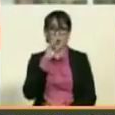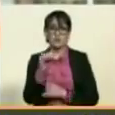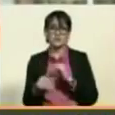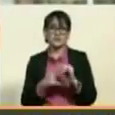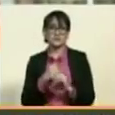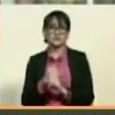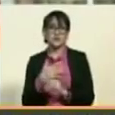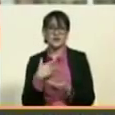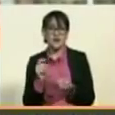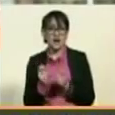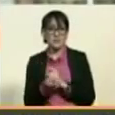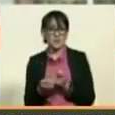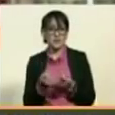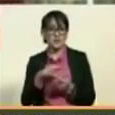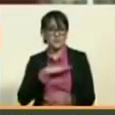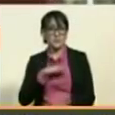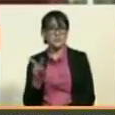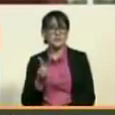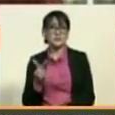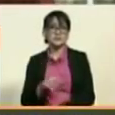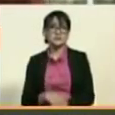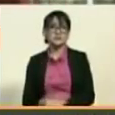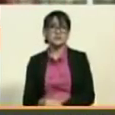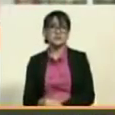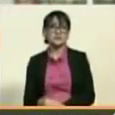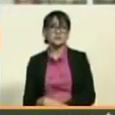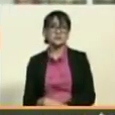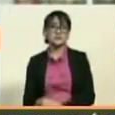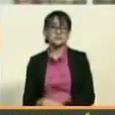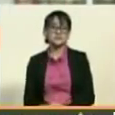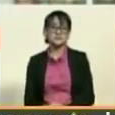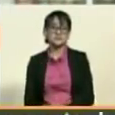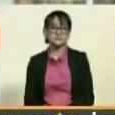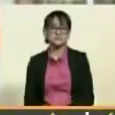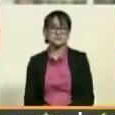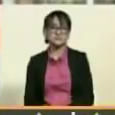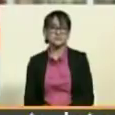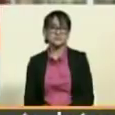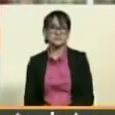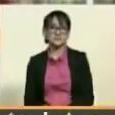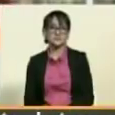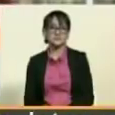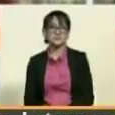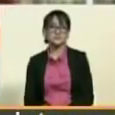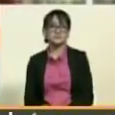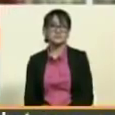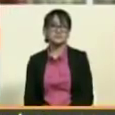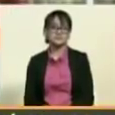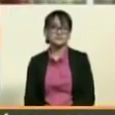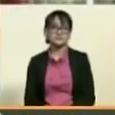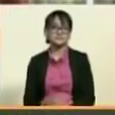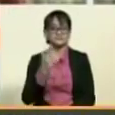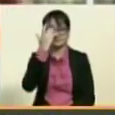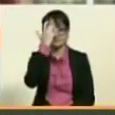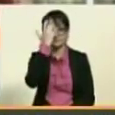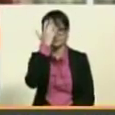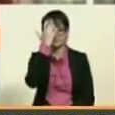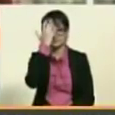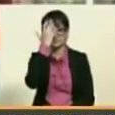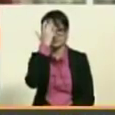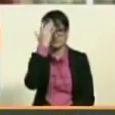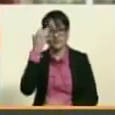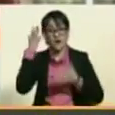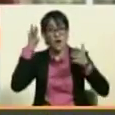internacionales. Lamentablemente, él ha puesto a su lado a una persona que le